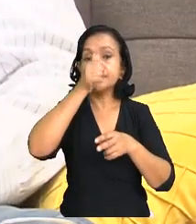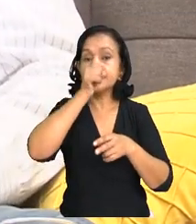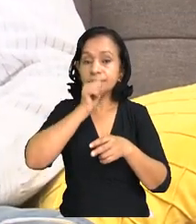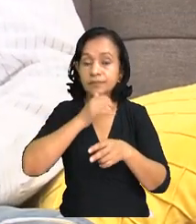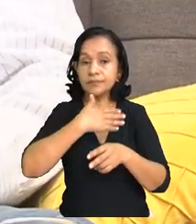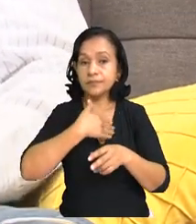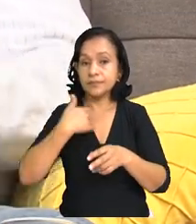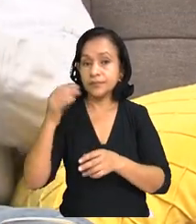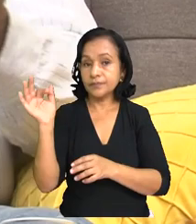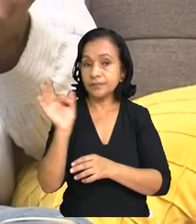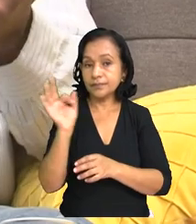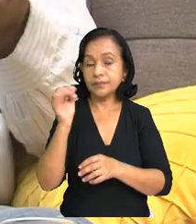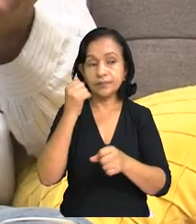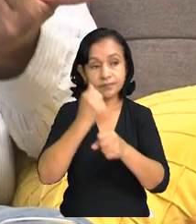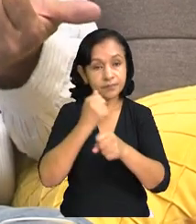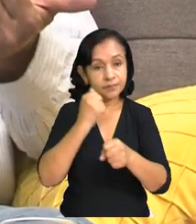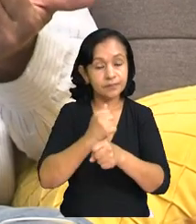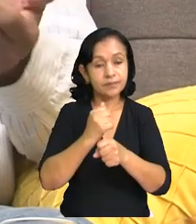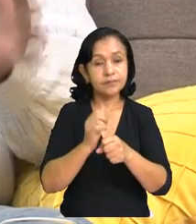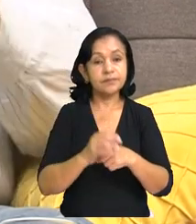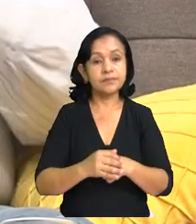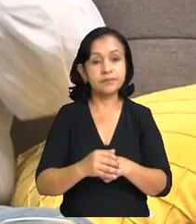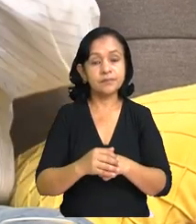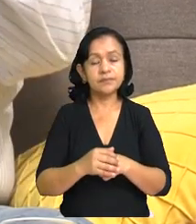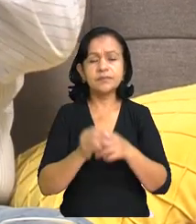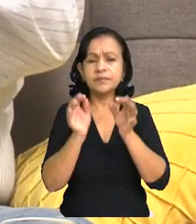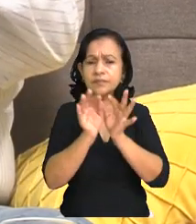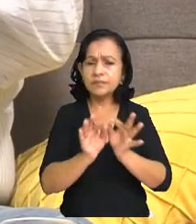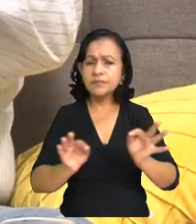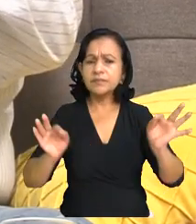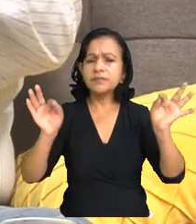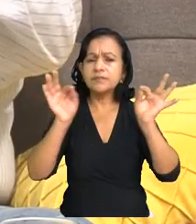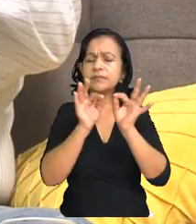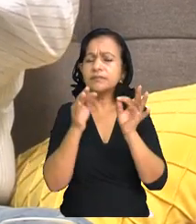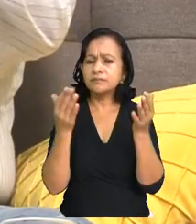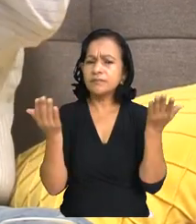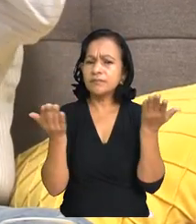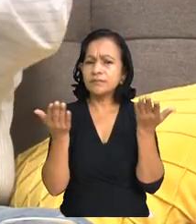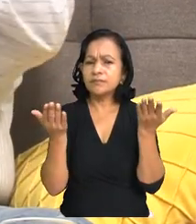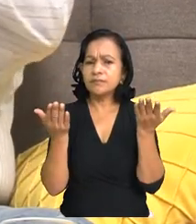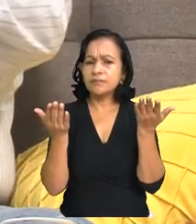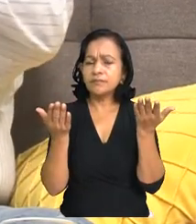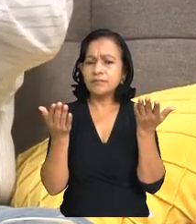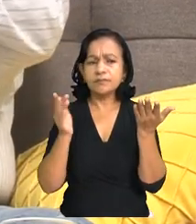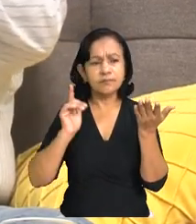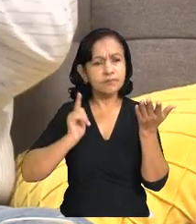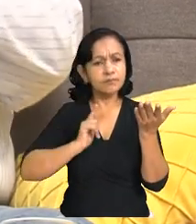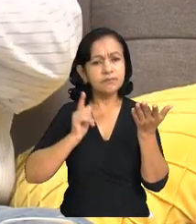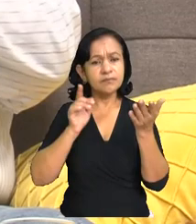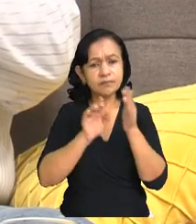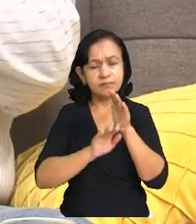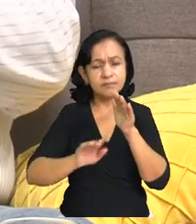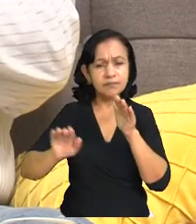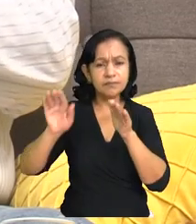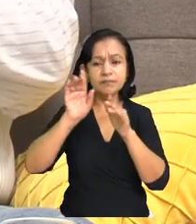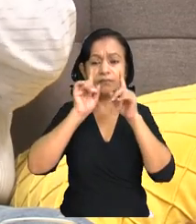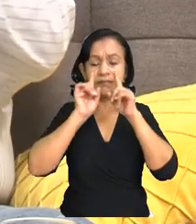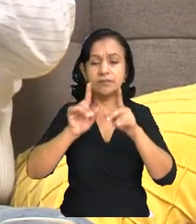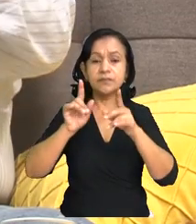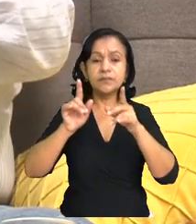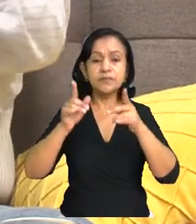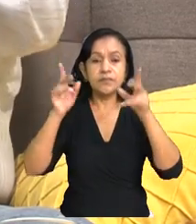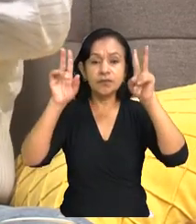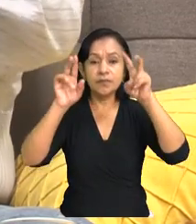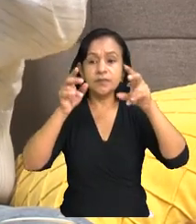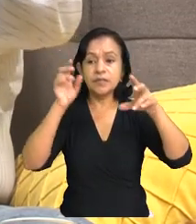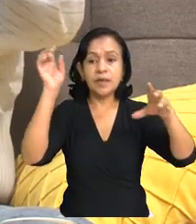mejor manera. Y lo importante es que tomás en cuenta un elemento que es tenés más cuidado con el tema de la contaminación.